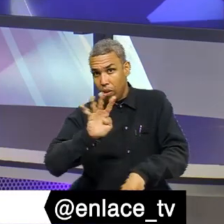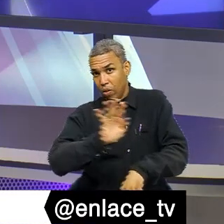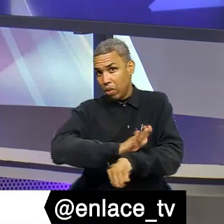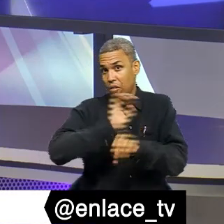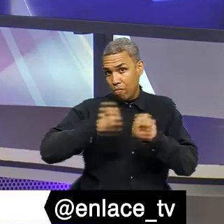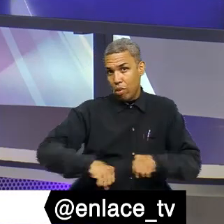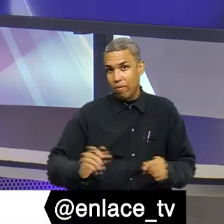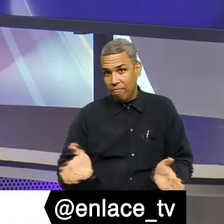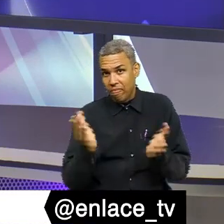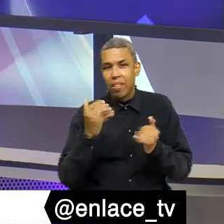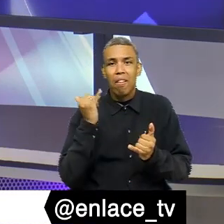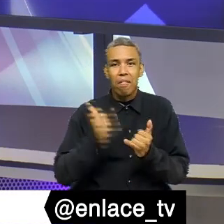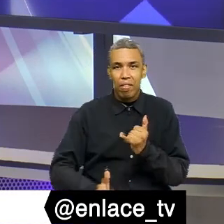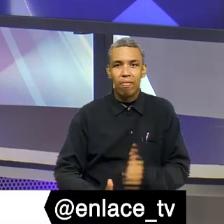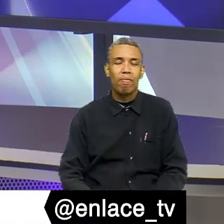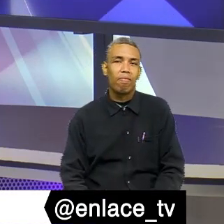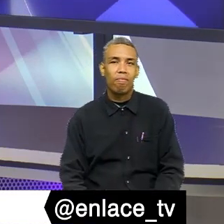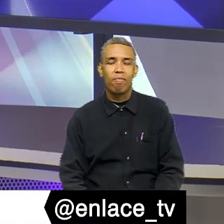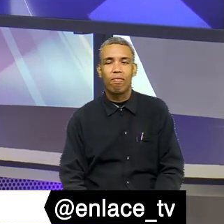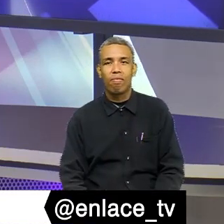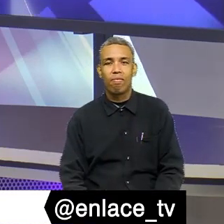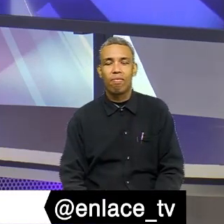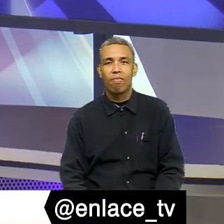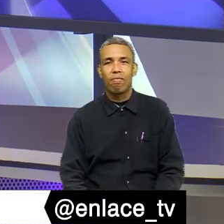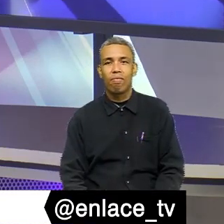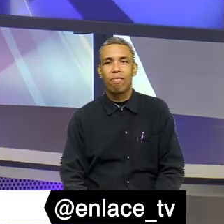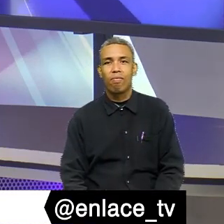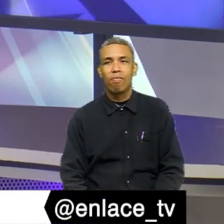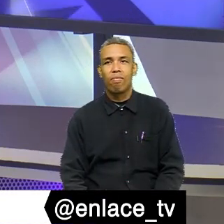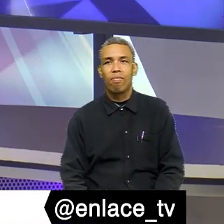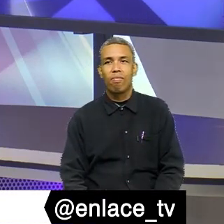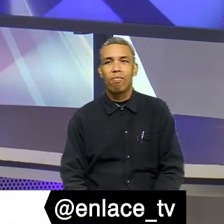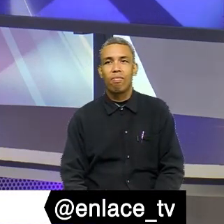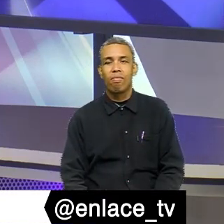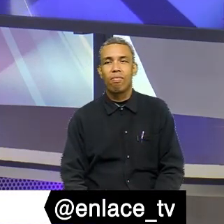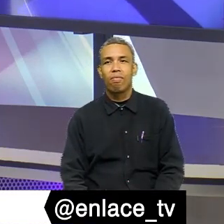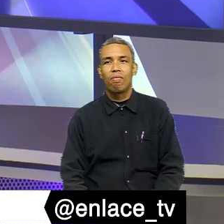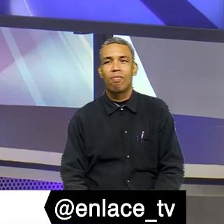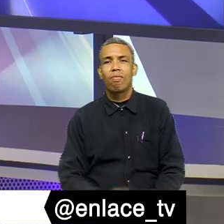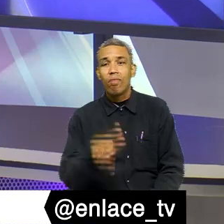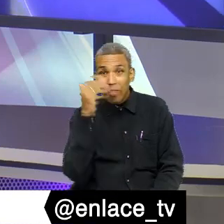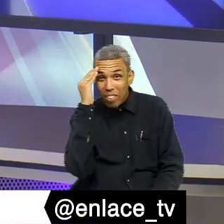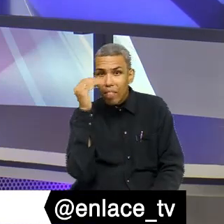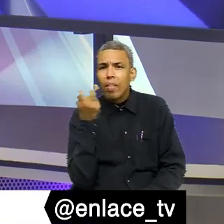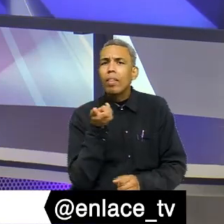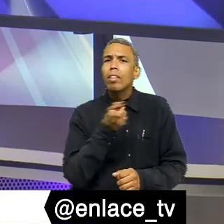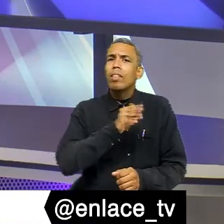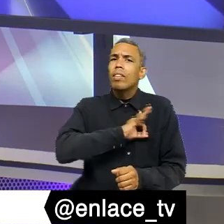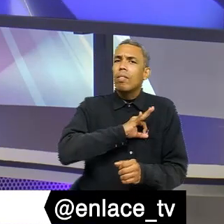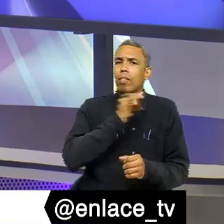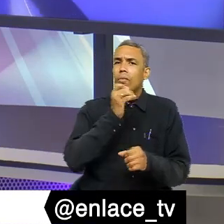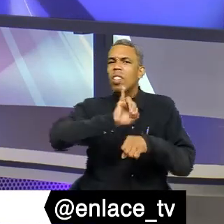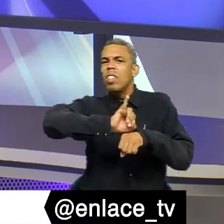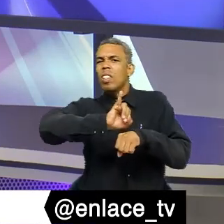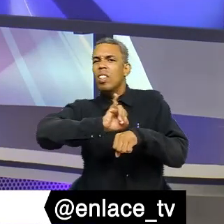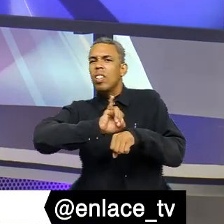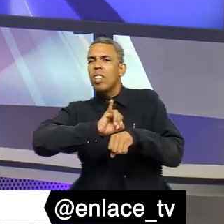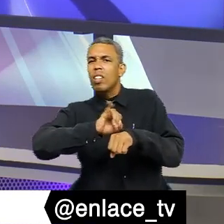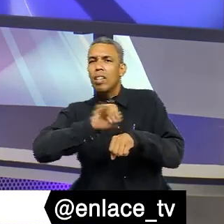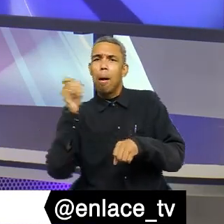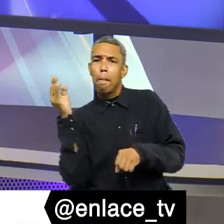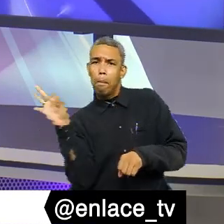Industrial. Me despido, no sin antes, por supuesto, invitarlos a este fin de semana, el Bingo Bazar, que se realizará en la Iglesia María